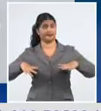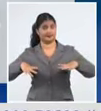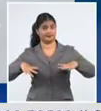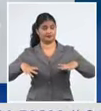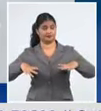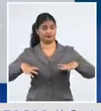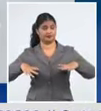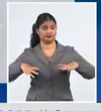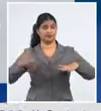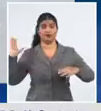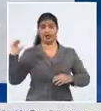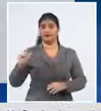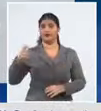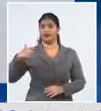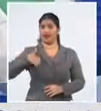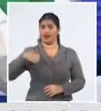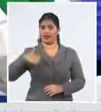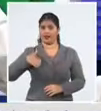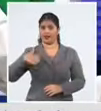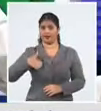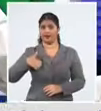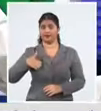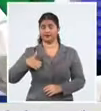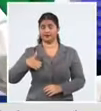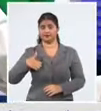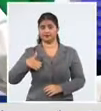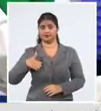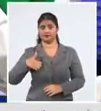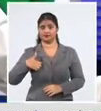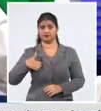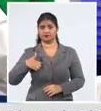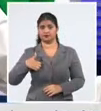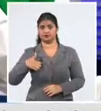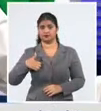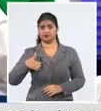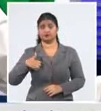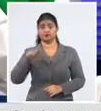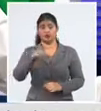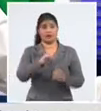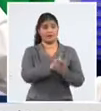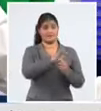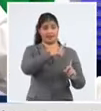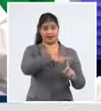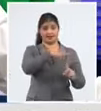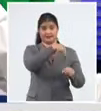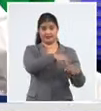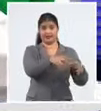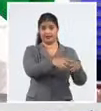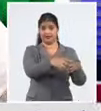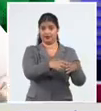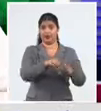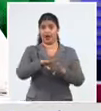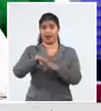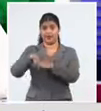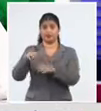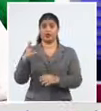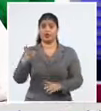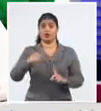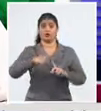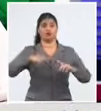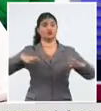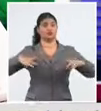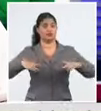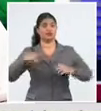procedentes de Canadá que se diagnosticaron en la provincia de Matanzas y 4 turistas rusos procedentes de Rusia que